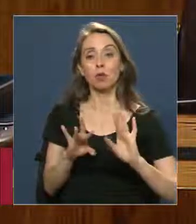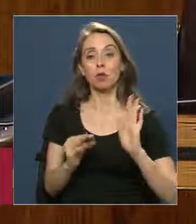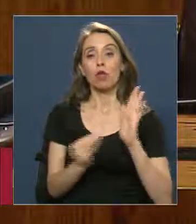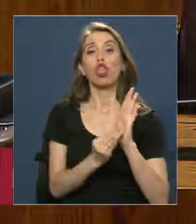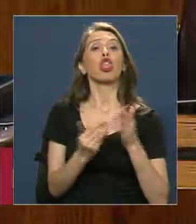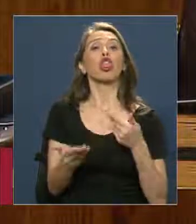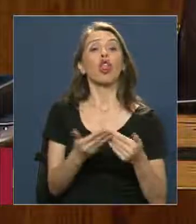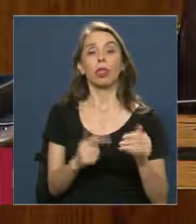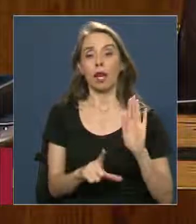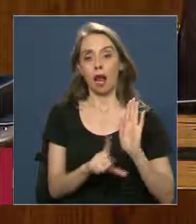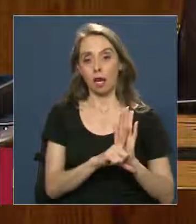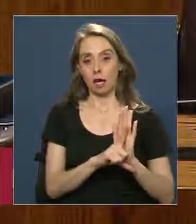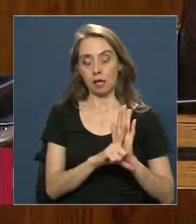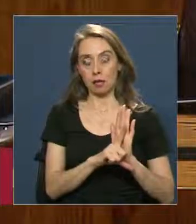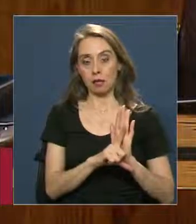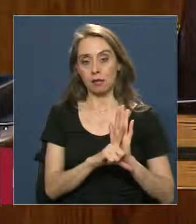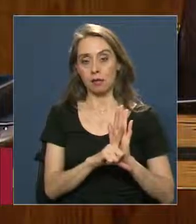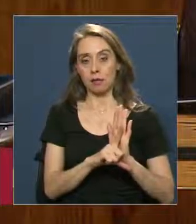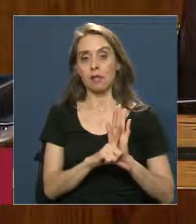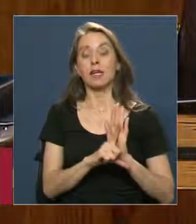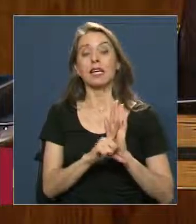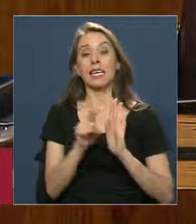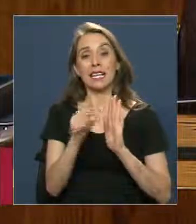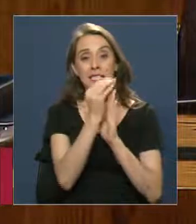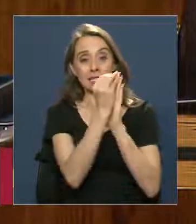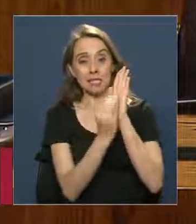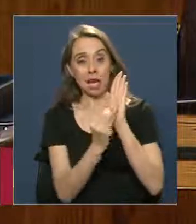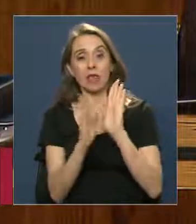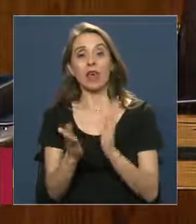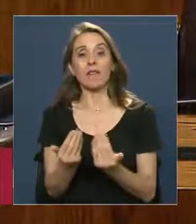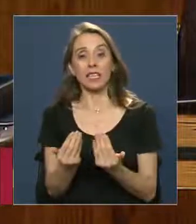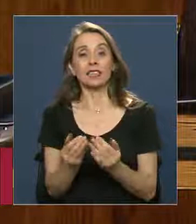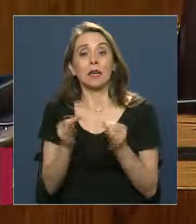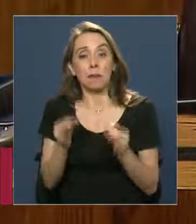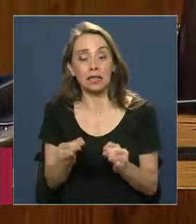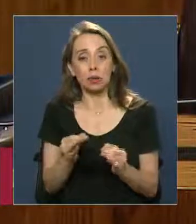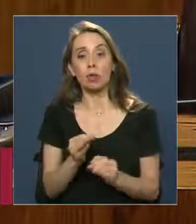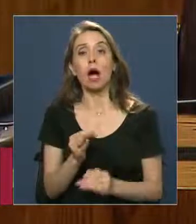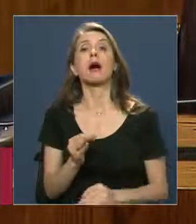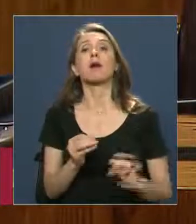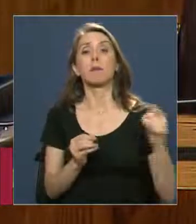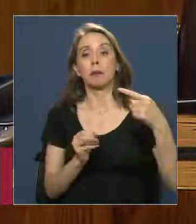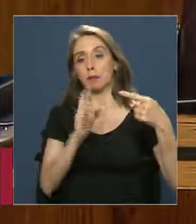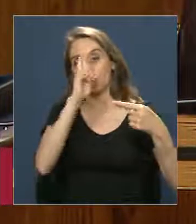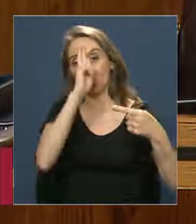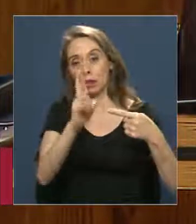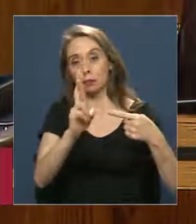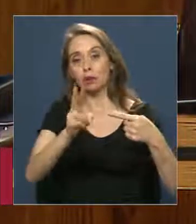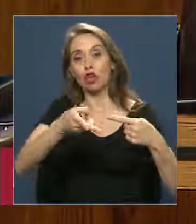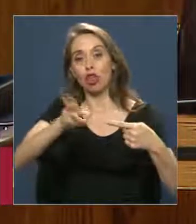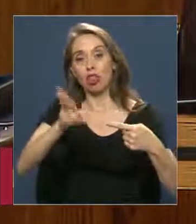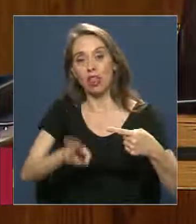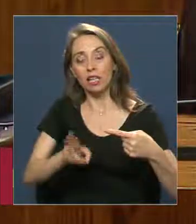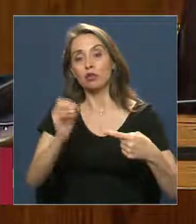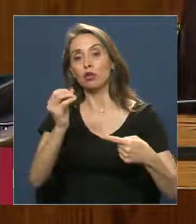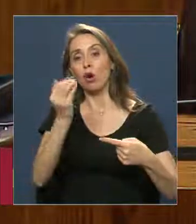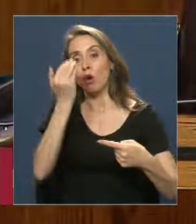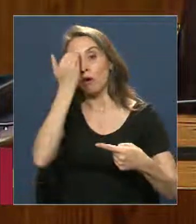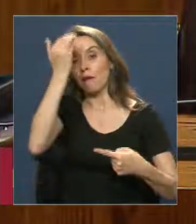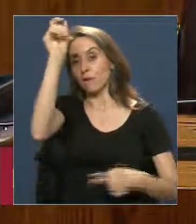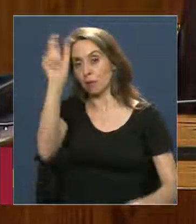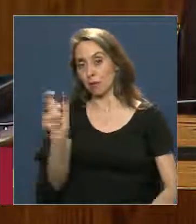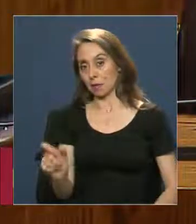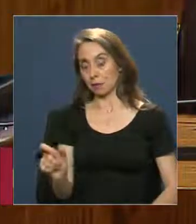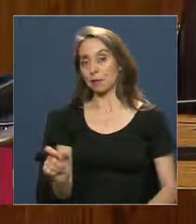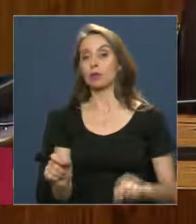ley y ser necesarias para asegurar a el respeto a los derechos o a la reputación de los demás